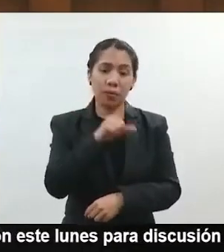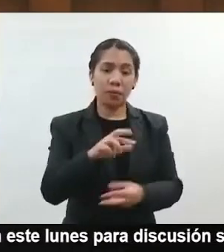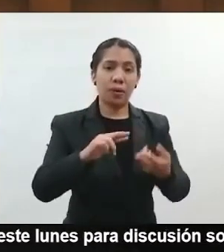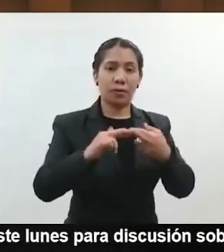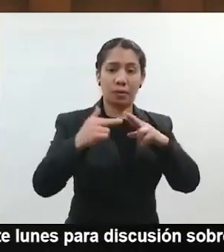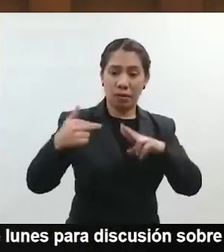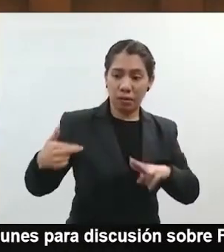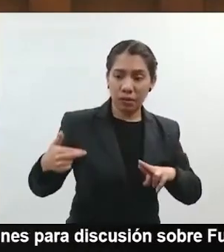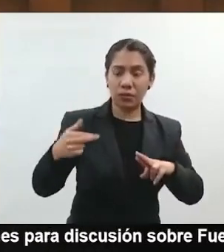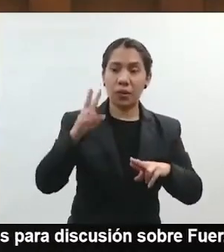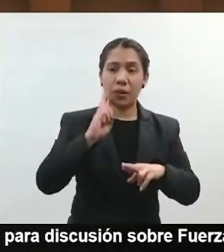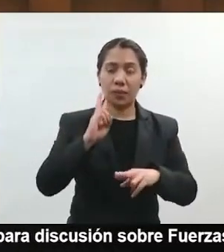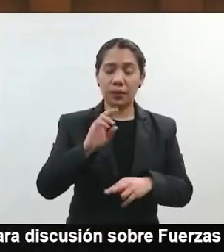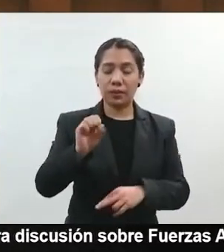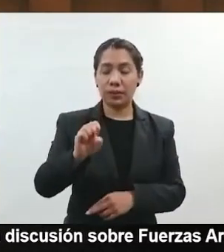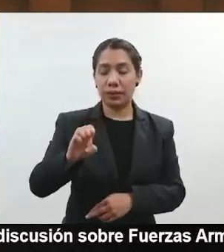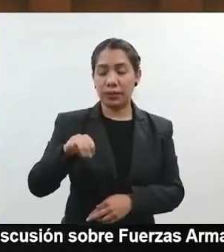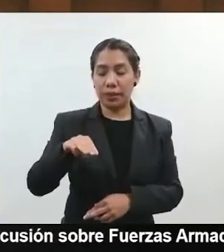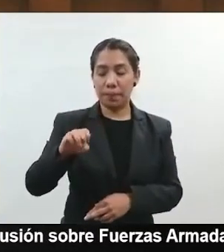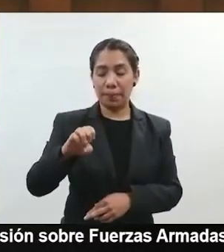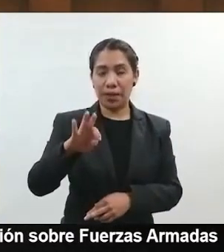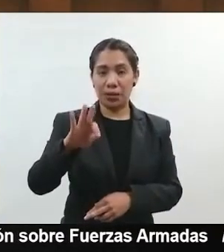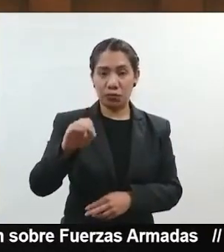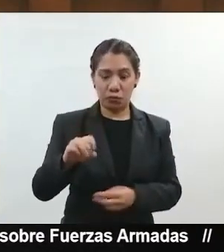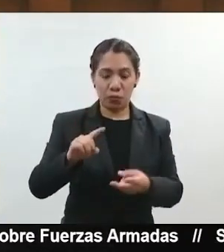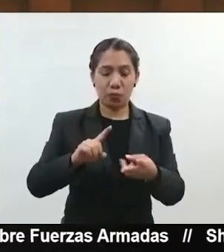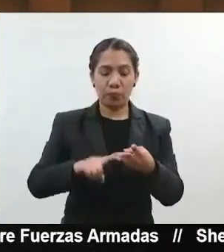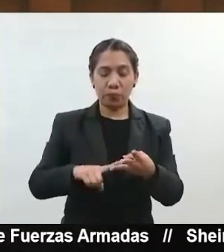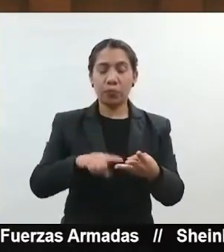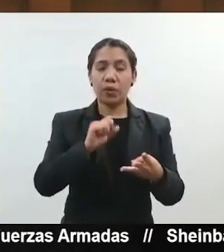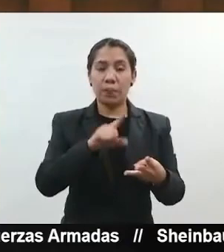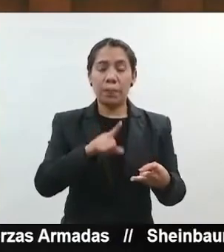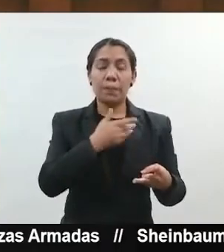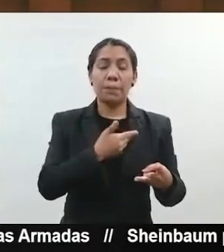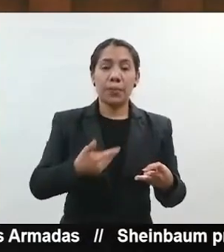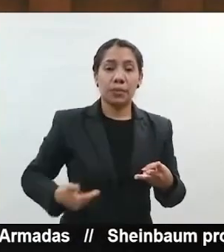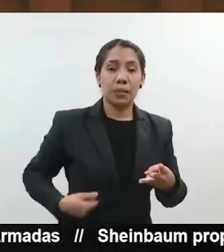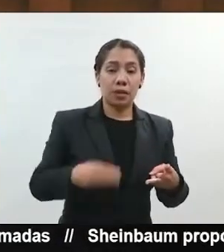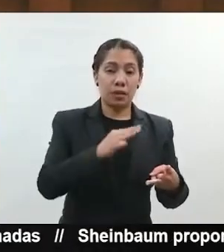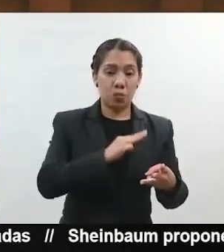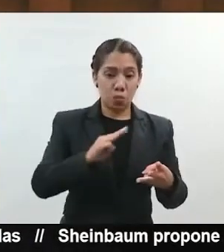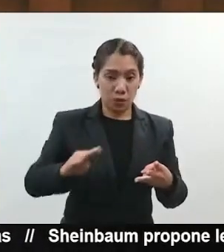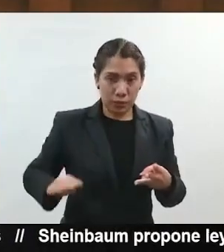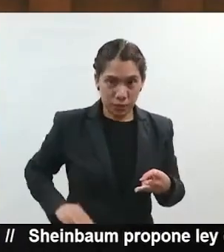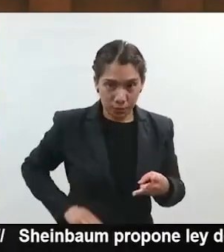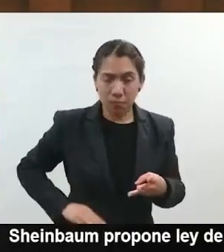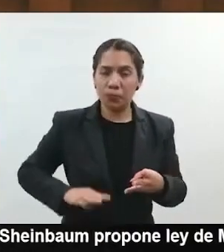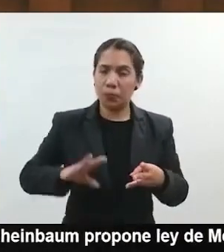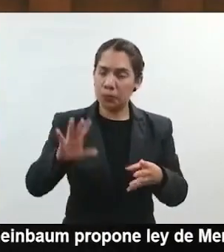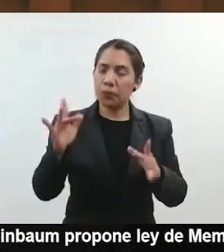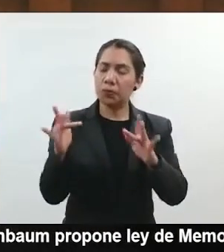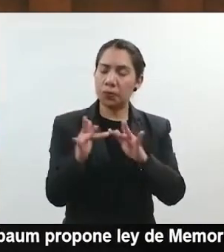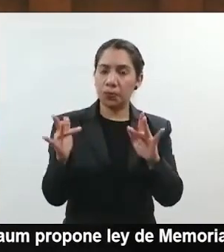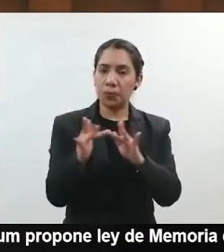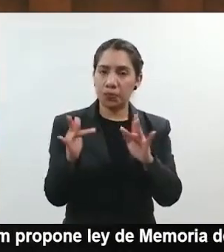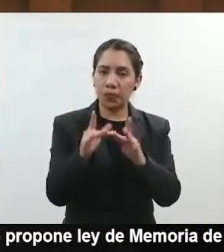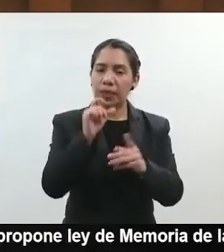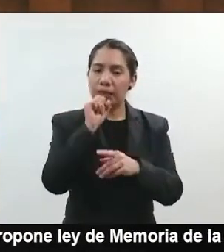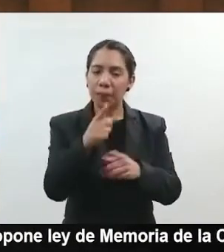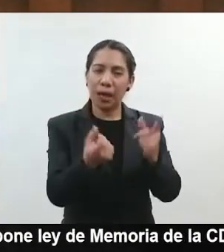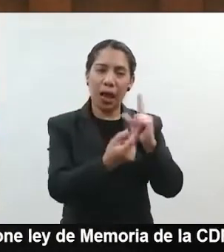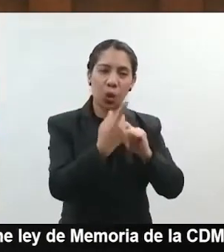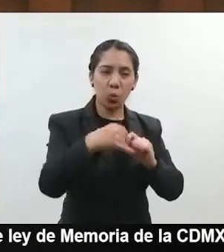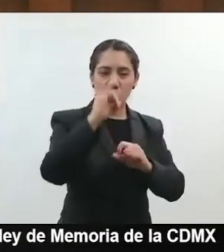en el CEMEFO, con presidentes municipales y jefes de seguridad, relación con policías de